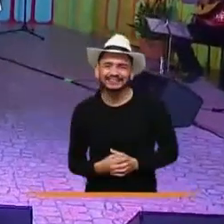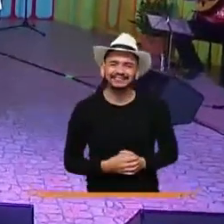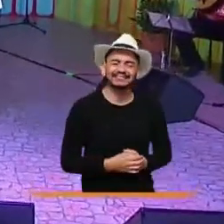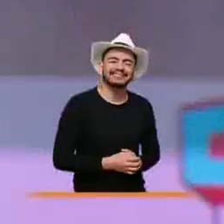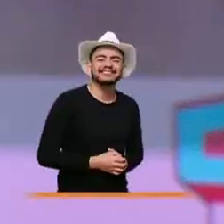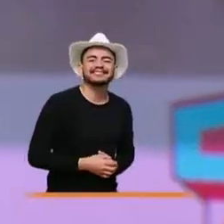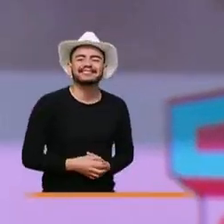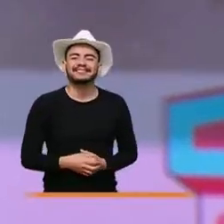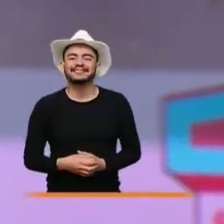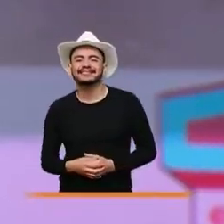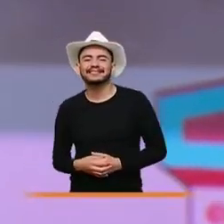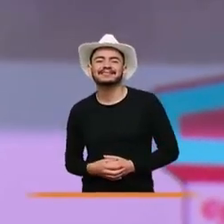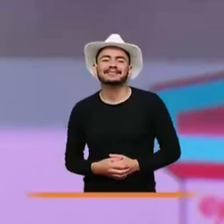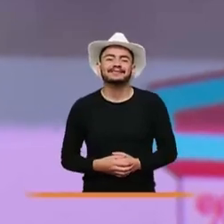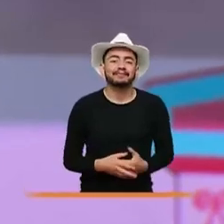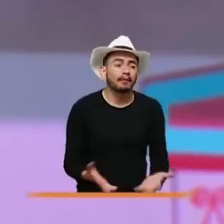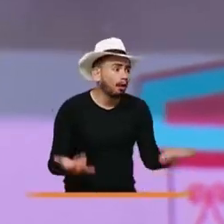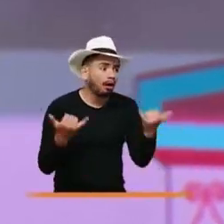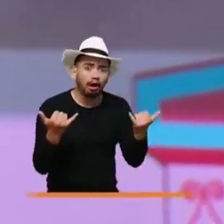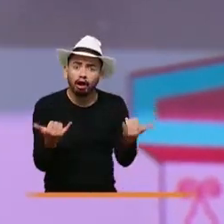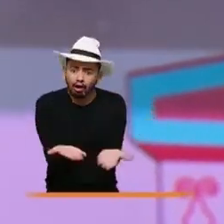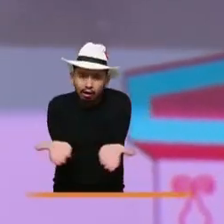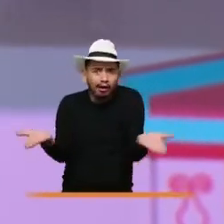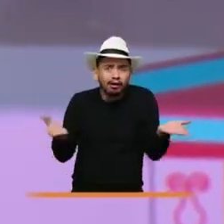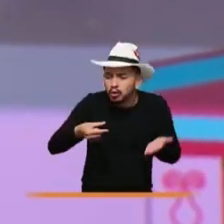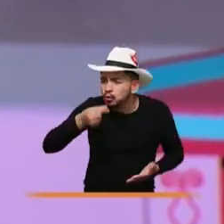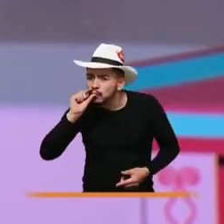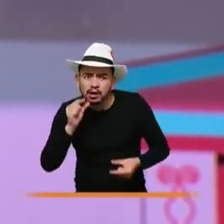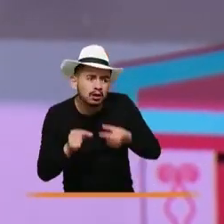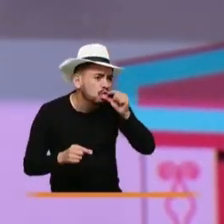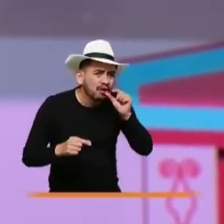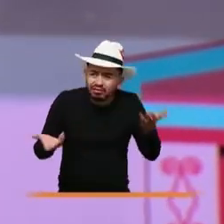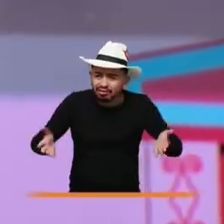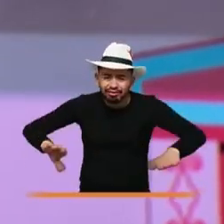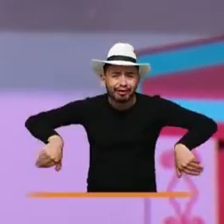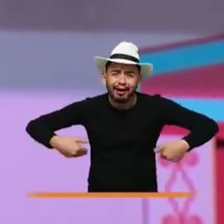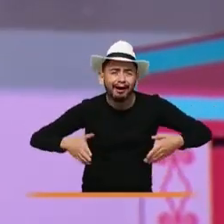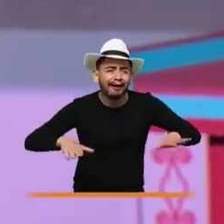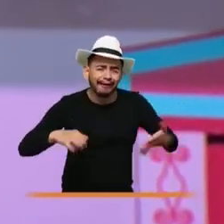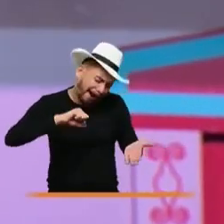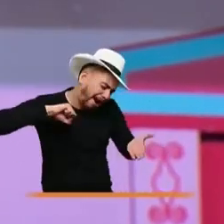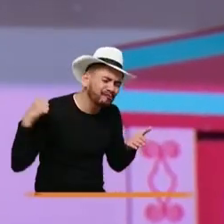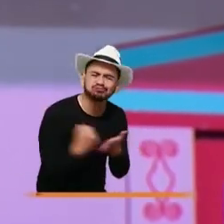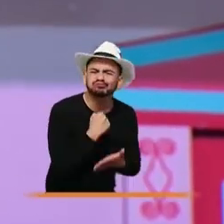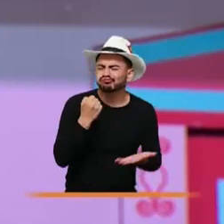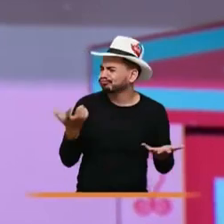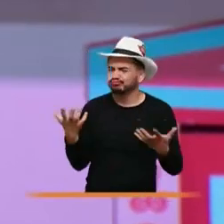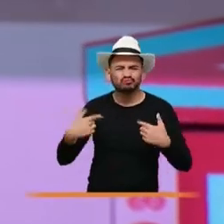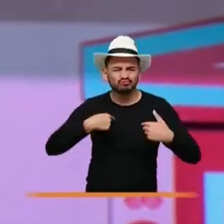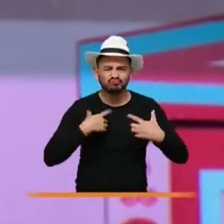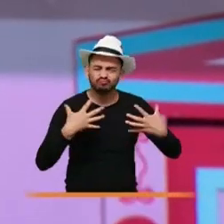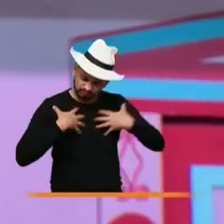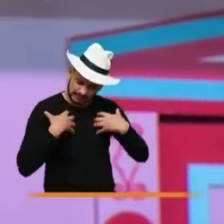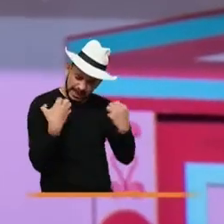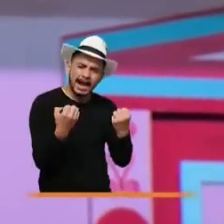como no hay igualito allí para poder montar los miedos me hecho